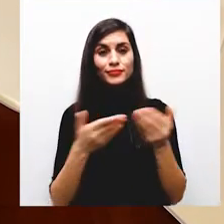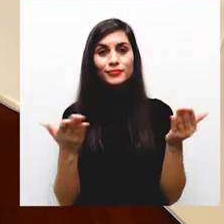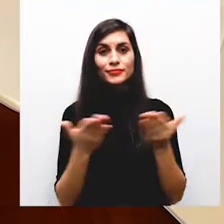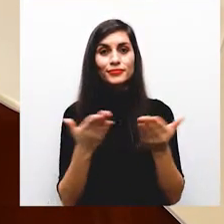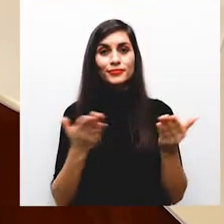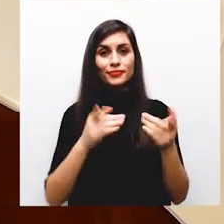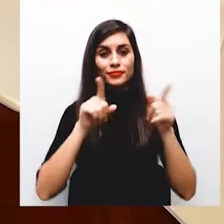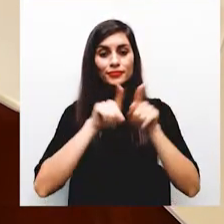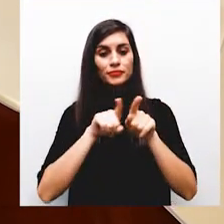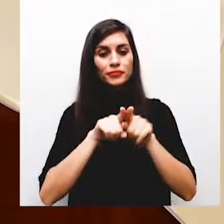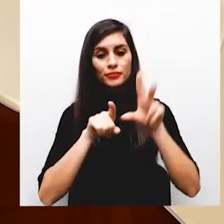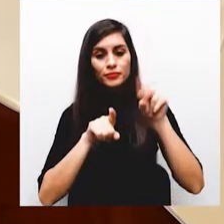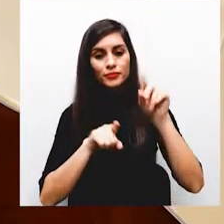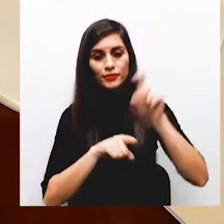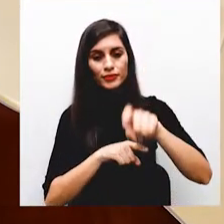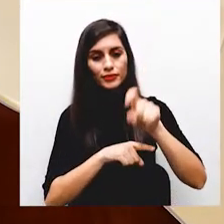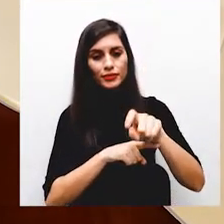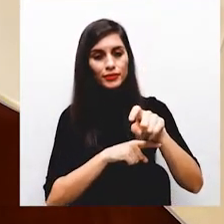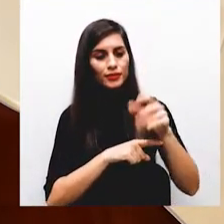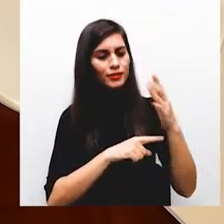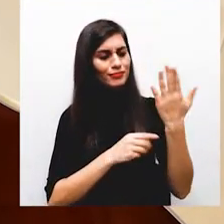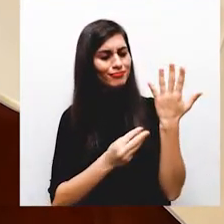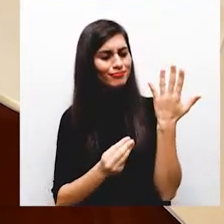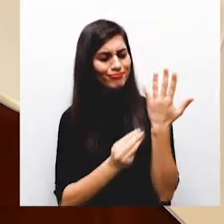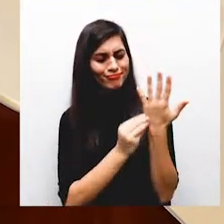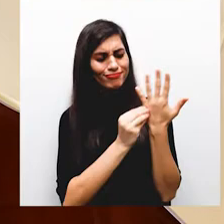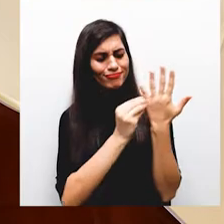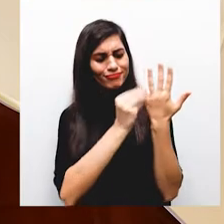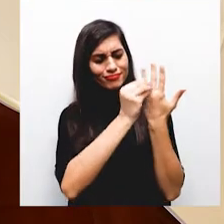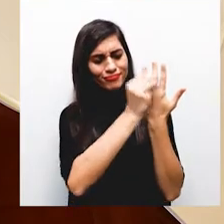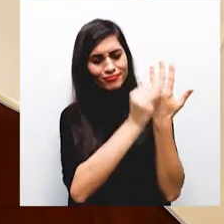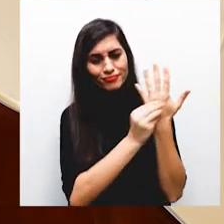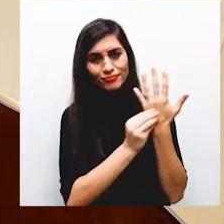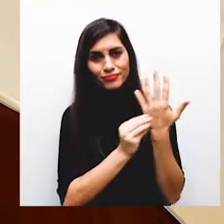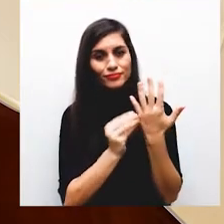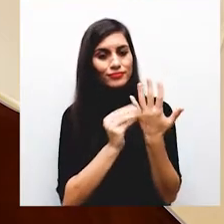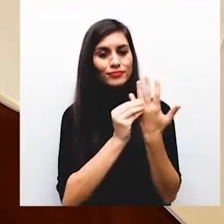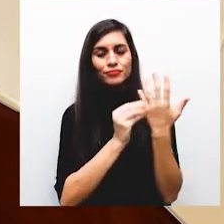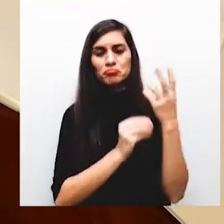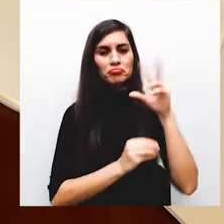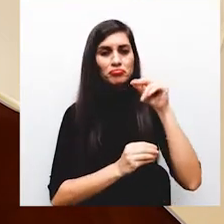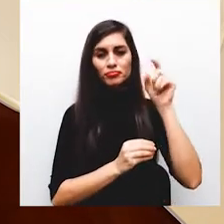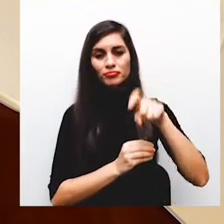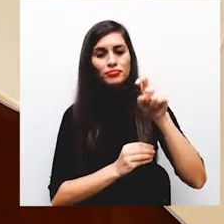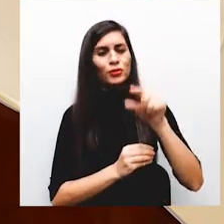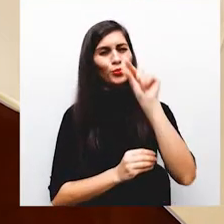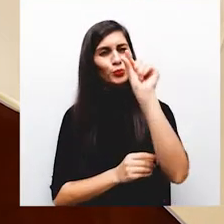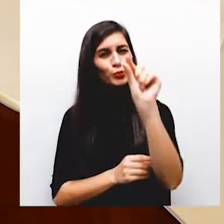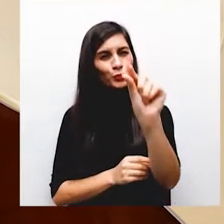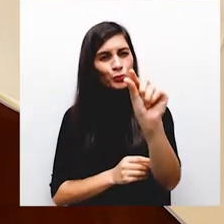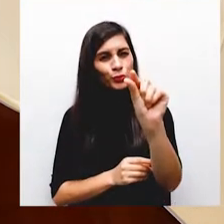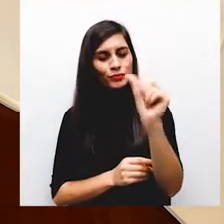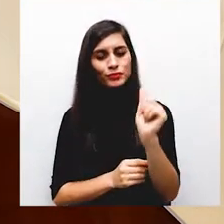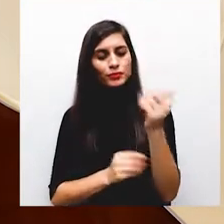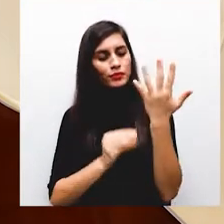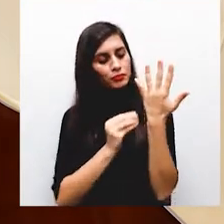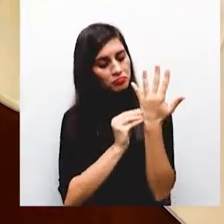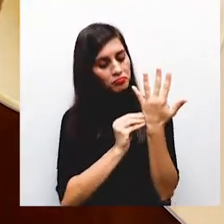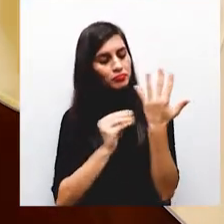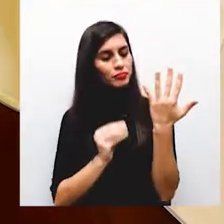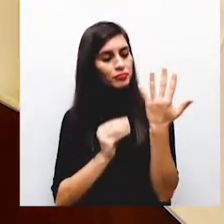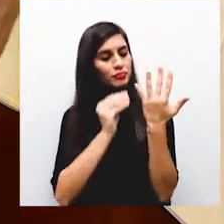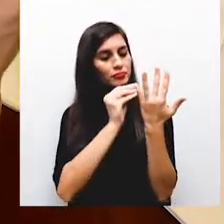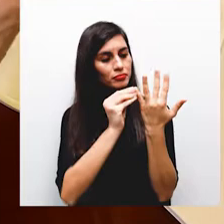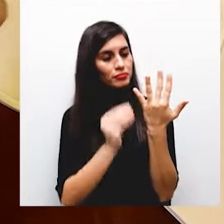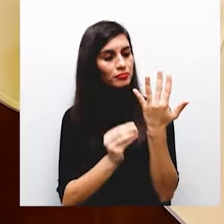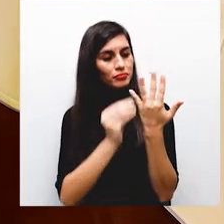Recuerden que no tienen que rellenar cada elemento de un montón de cola, con un poquito que le pongan en